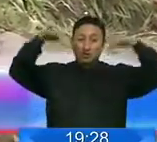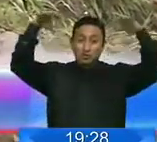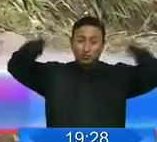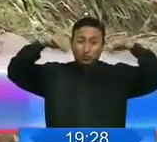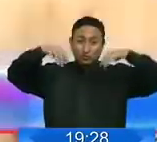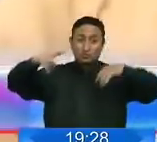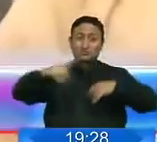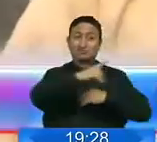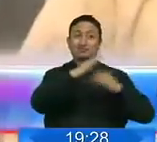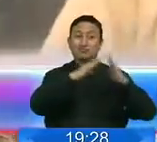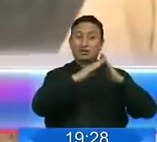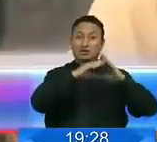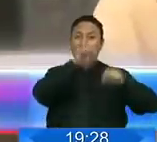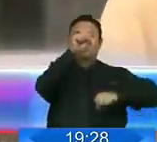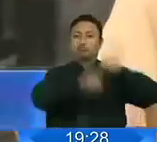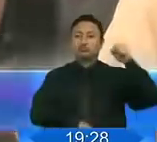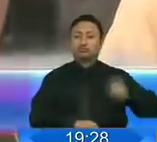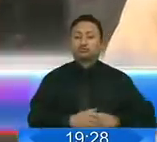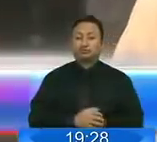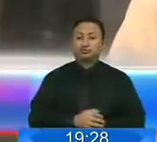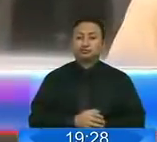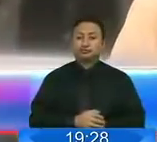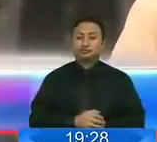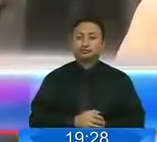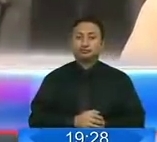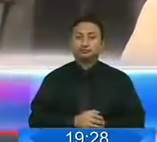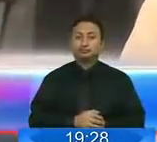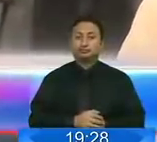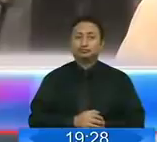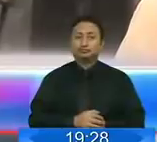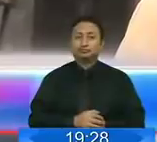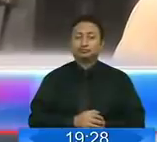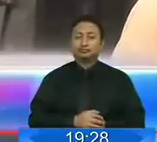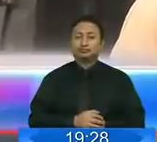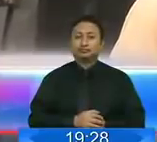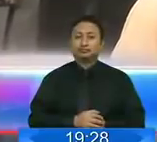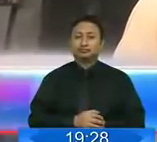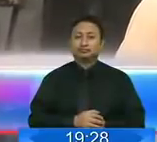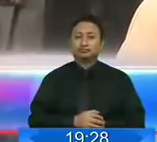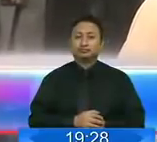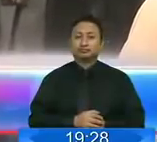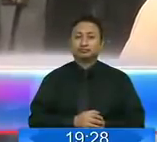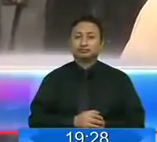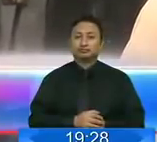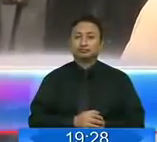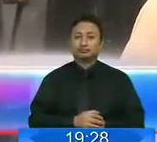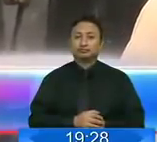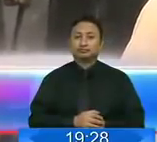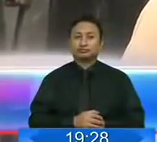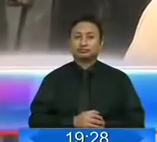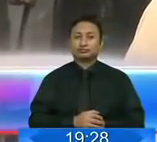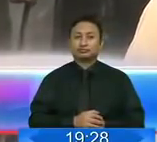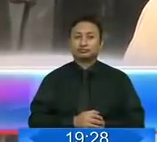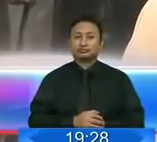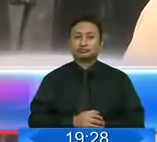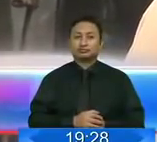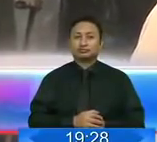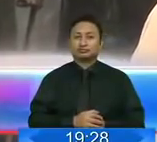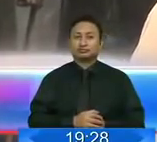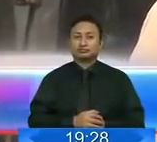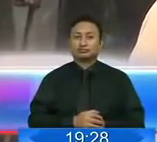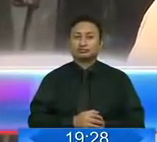vivienda. Se derrumbó parte de un terreno